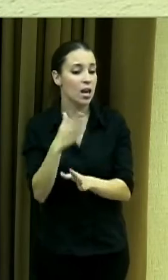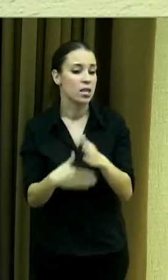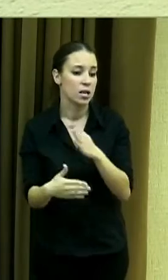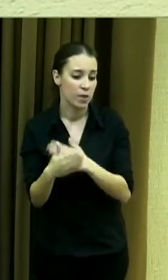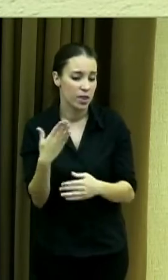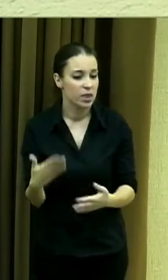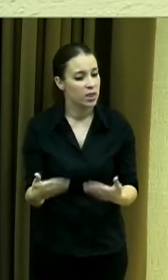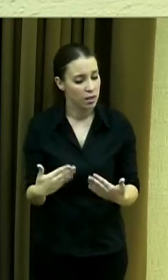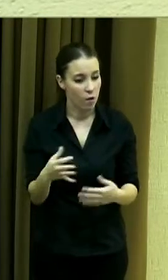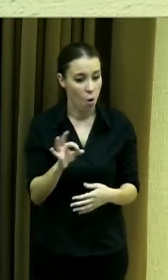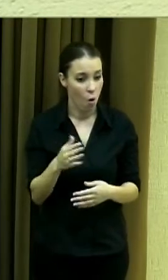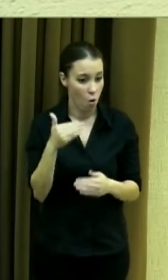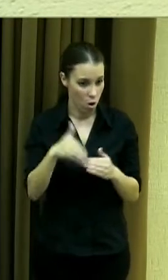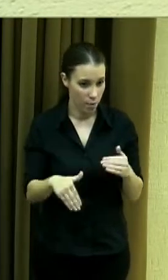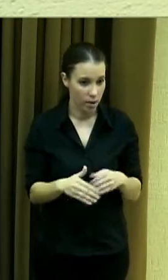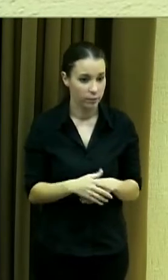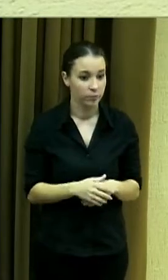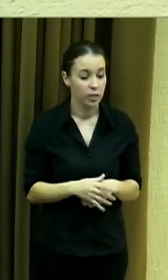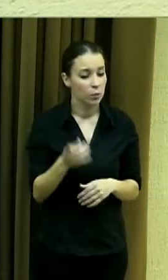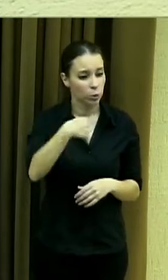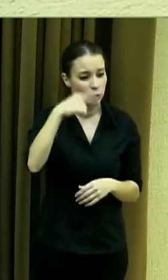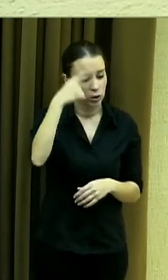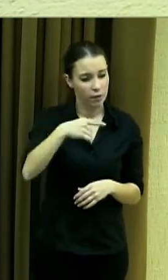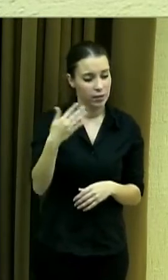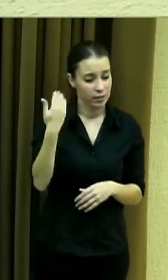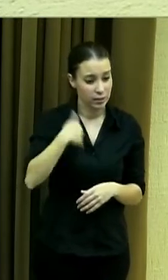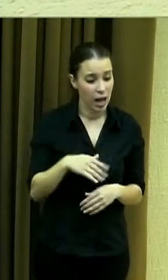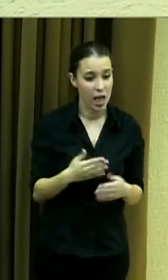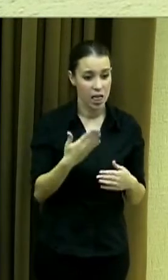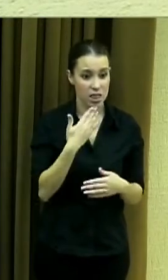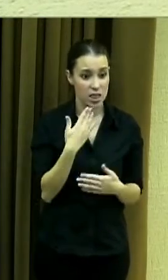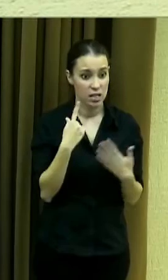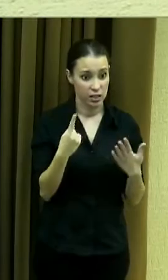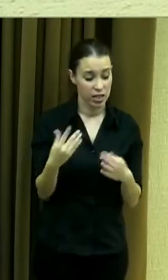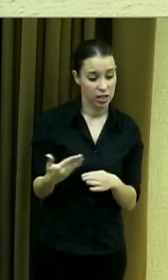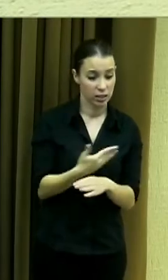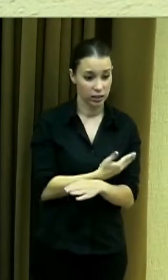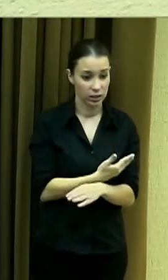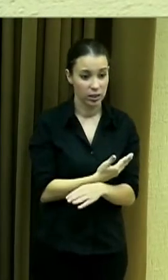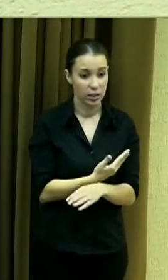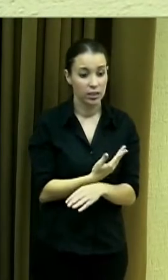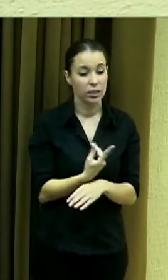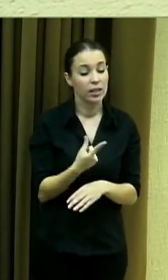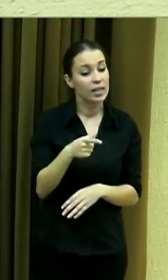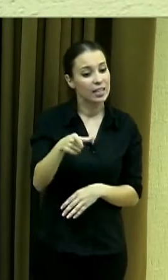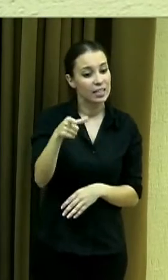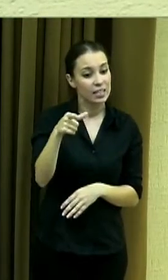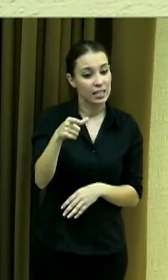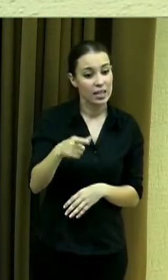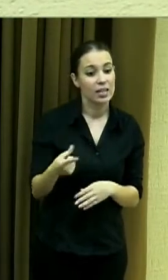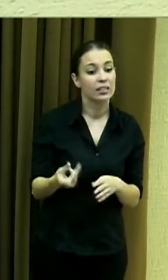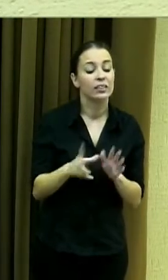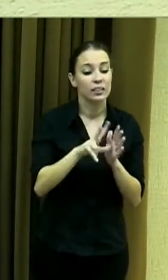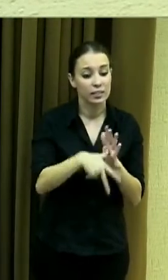o límite. Como ya saben, en los niños menores de 6 años preferimos utilizar el término de retraso global del